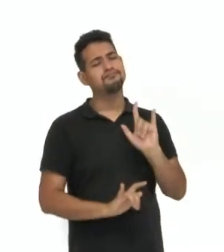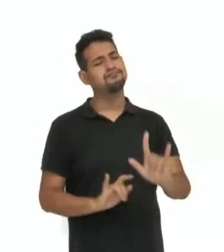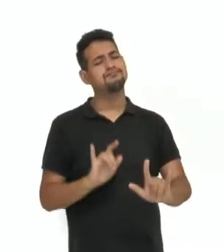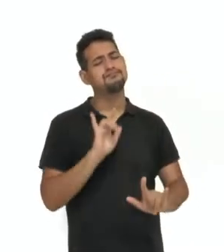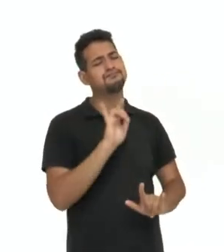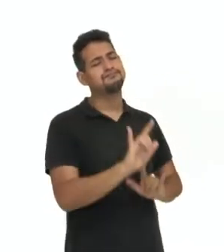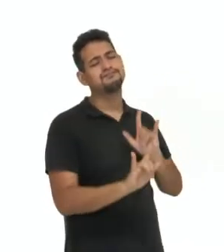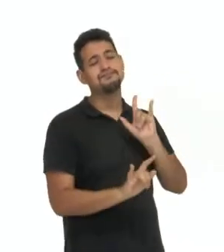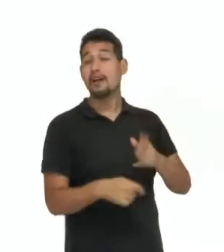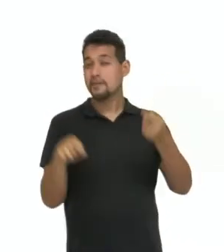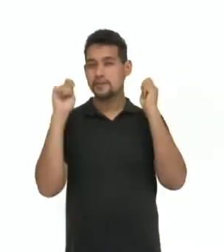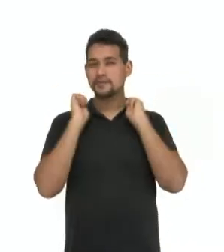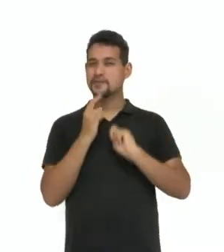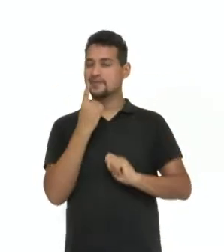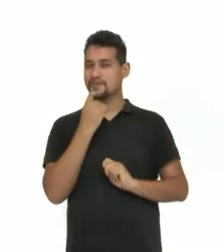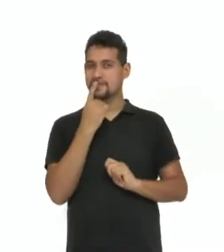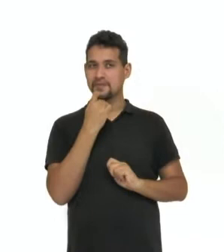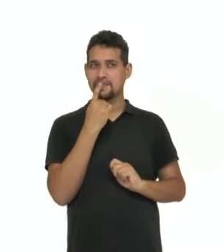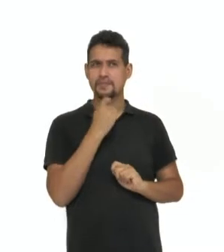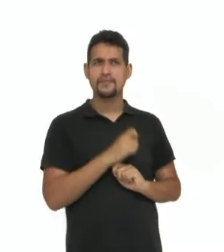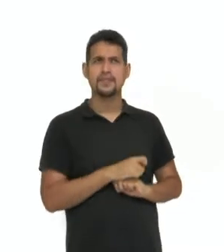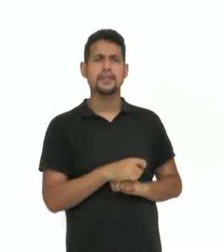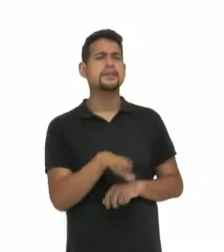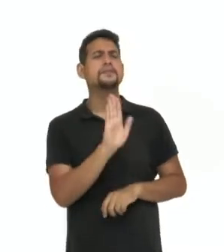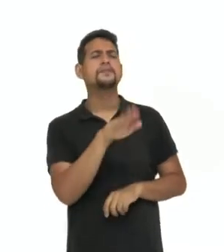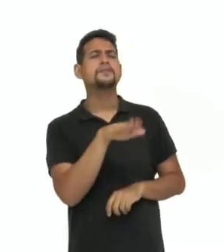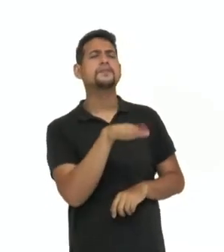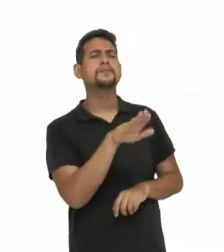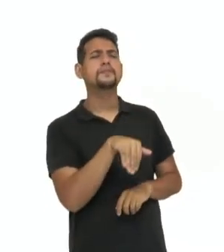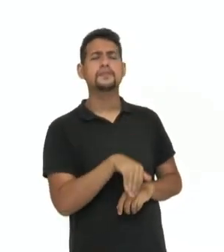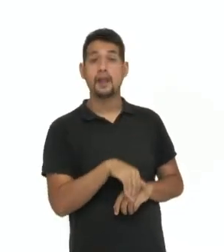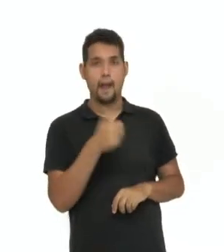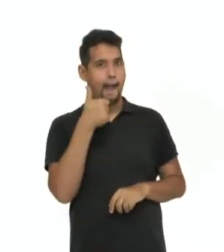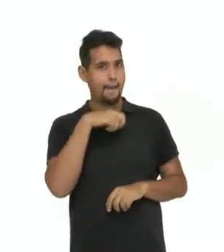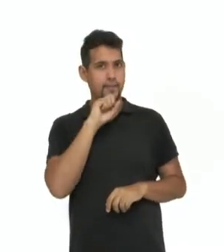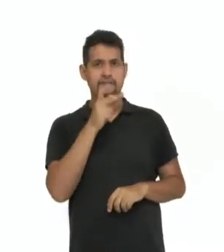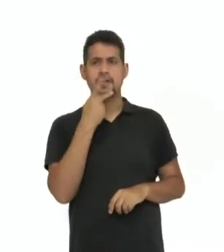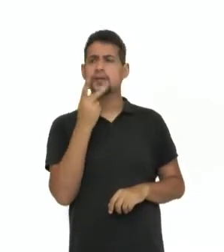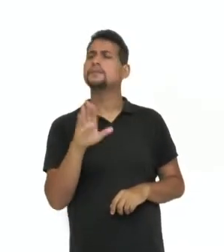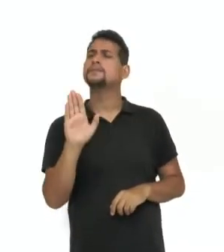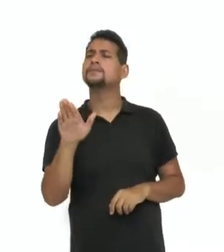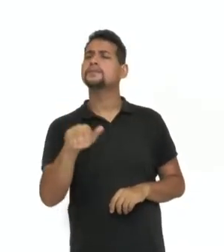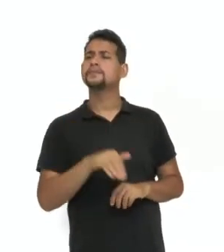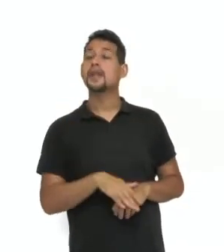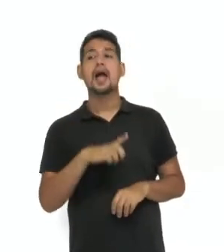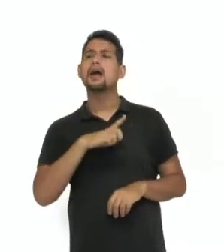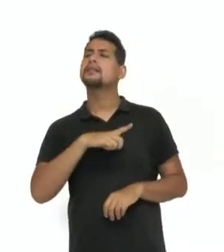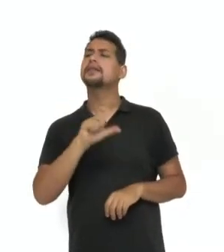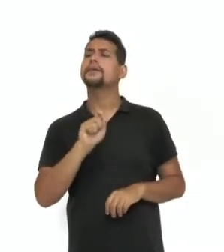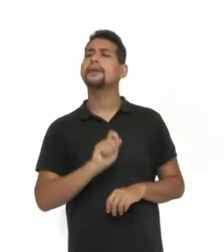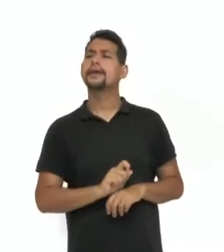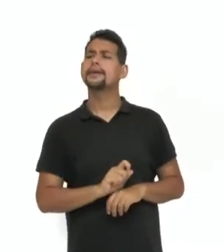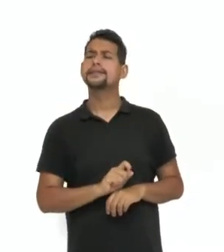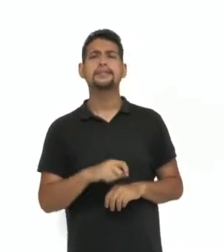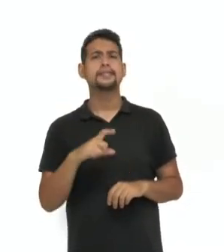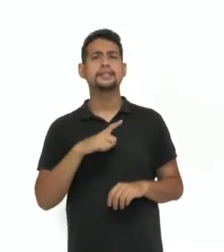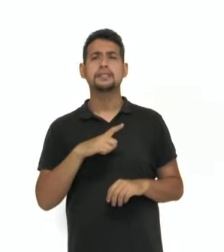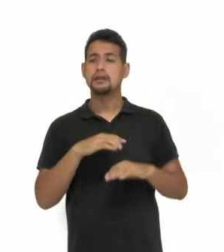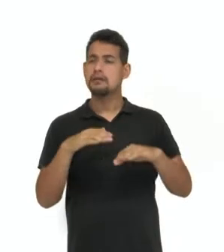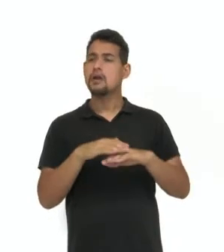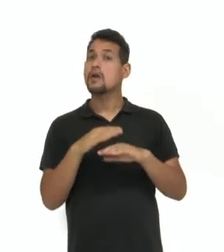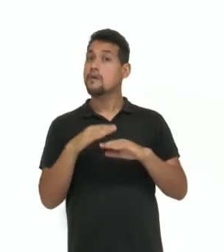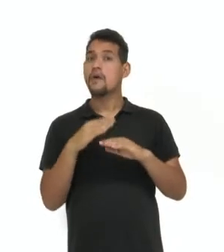Caperucita Roja. Caperucita, le dijo su madre, ahí tienes un pasteles y una botella